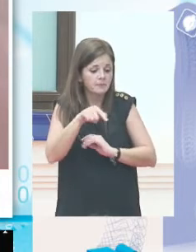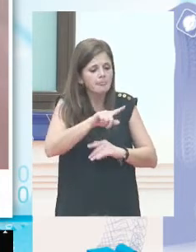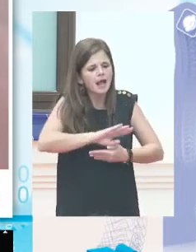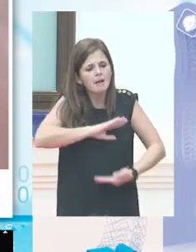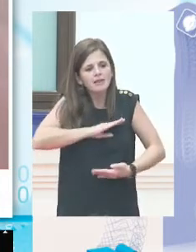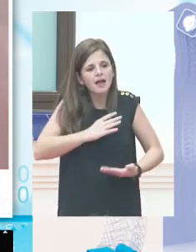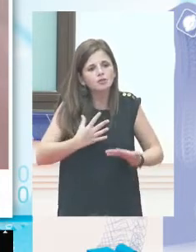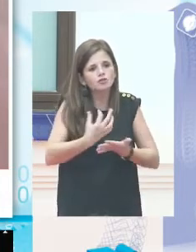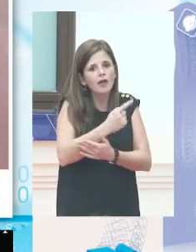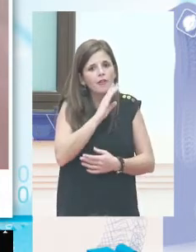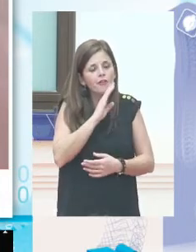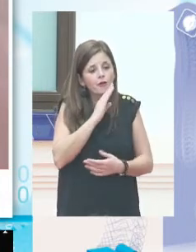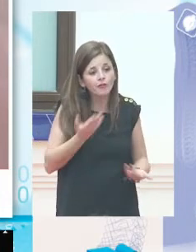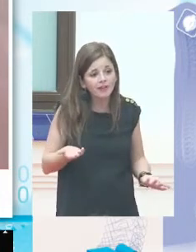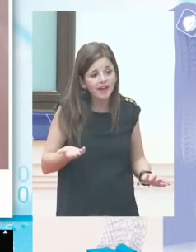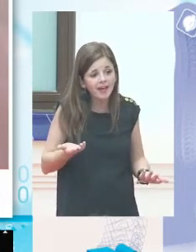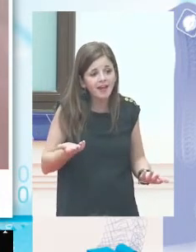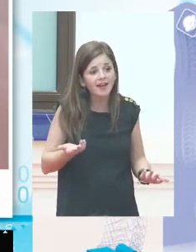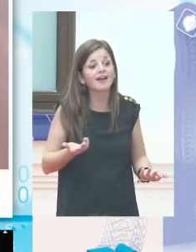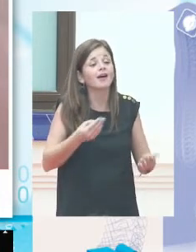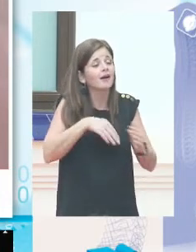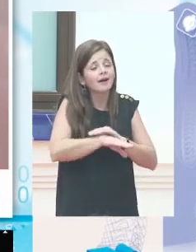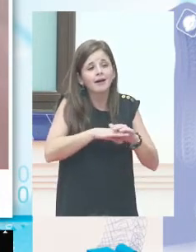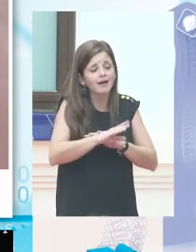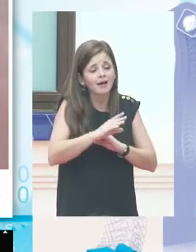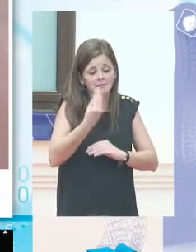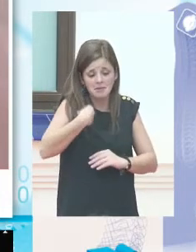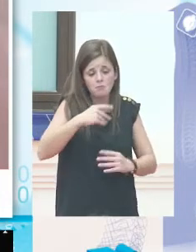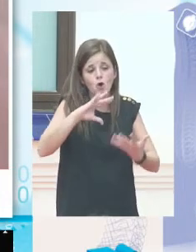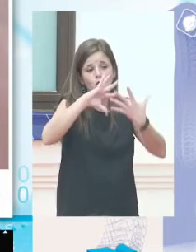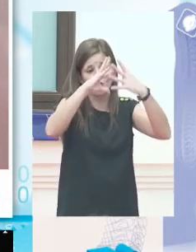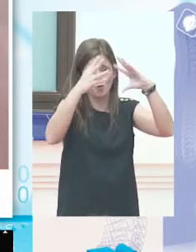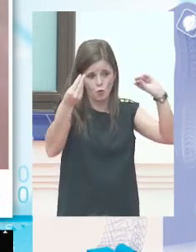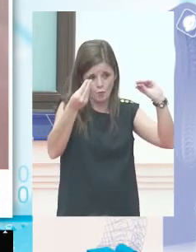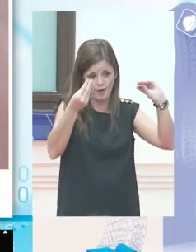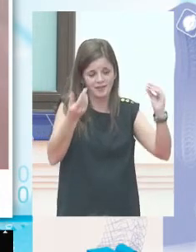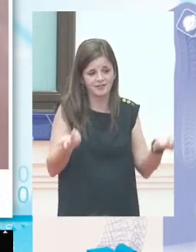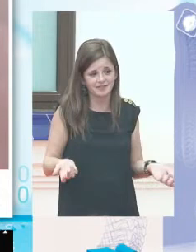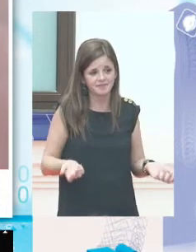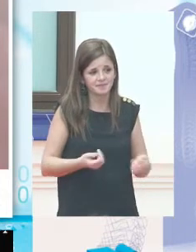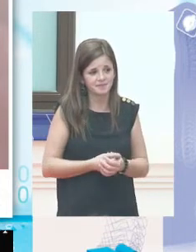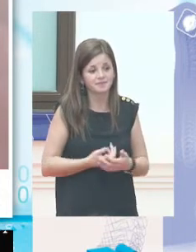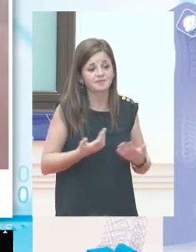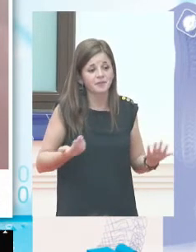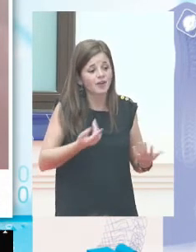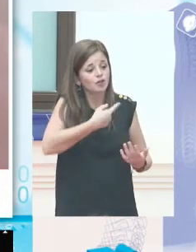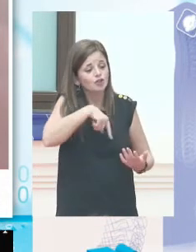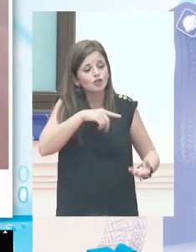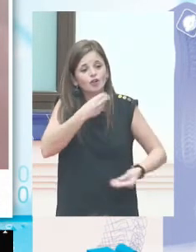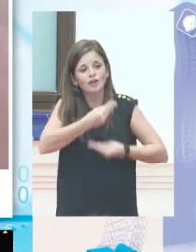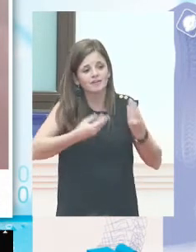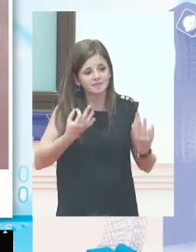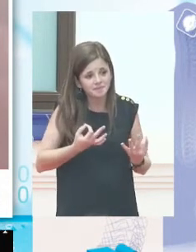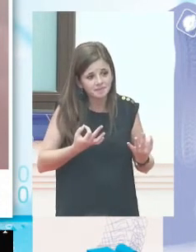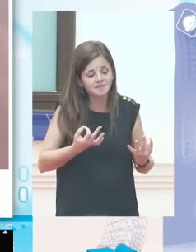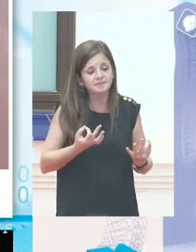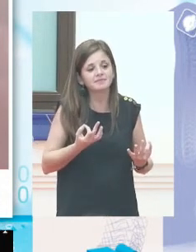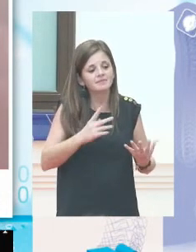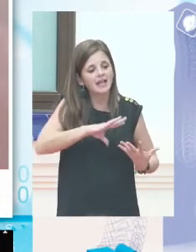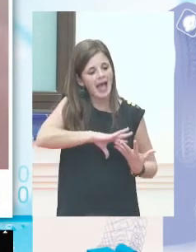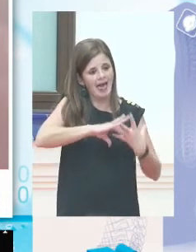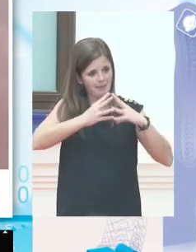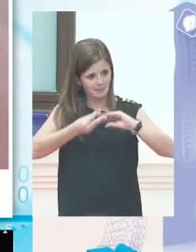capacidades precisamente? En la nube, en los sistemas Cloud Computing. Entonces, ¿qué es lo que hicimos? Adaptar, y ya en el